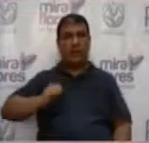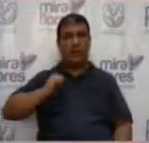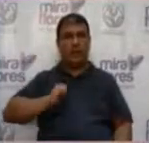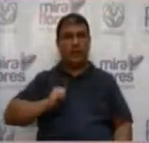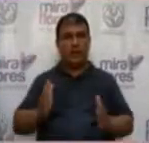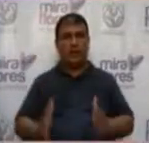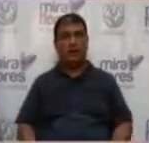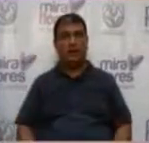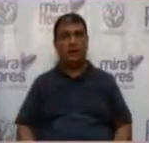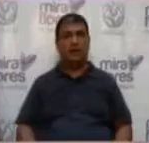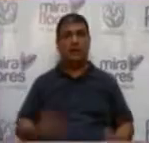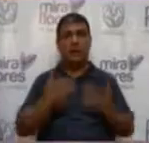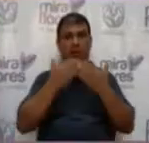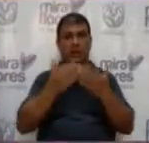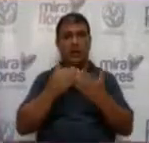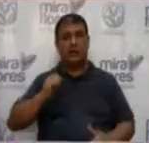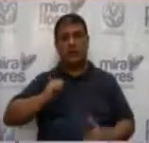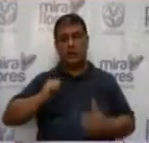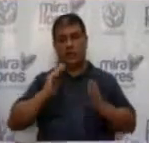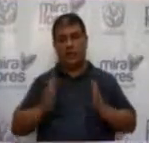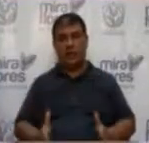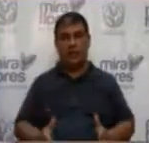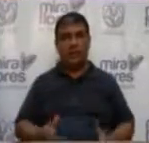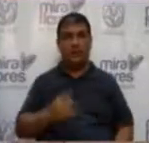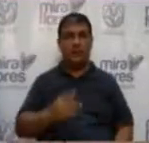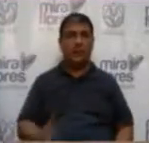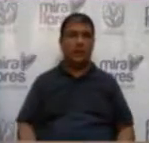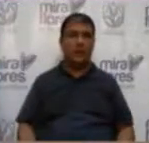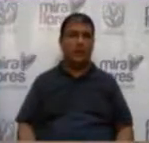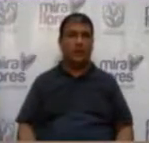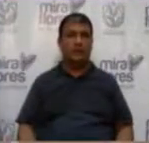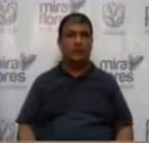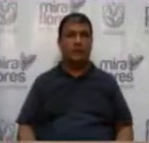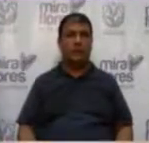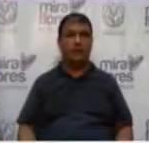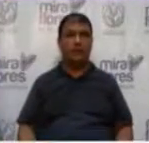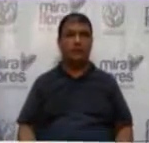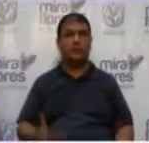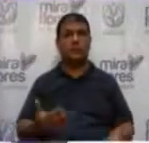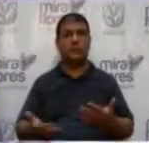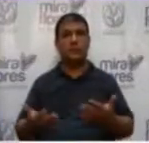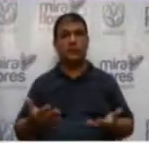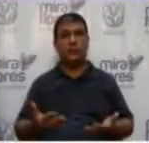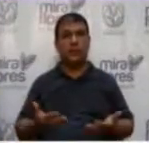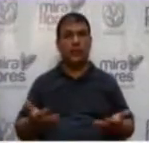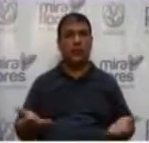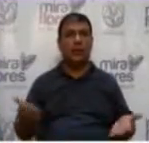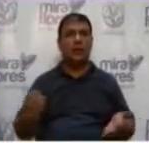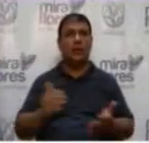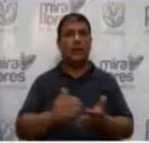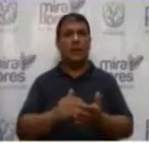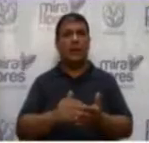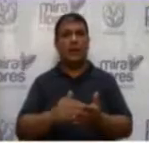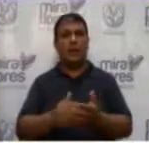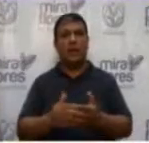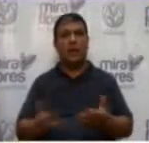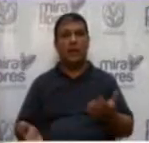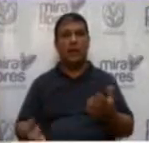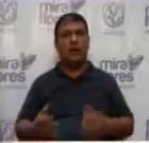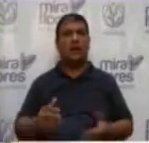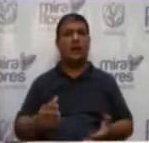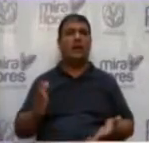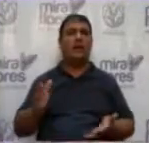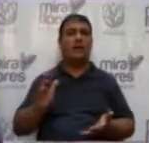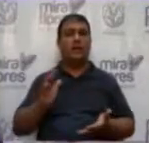concedemos la misma. Gracias, señor alcalde. Se trata de la renovación de la exoneración de